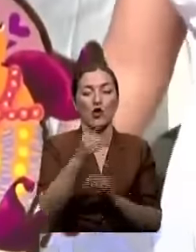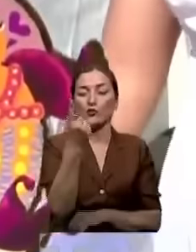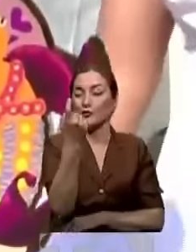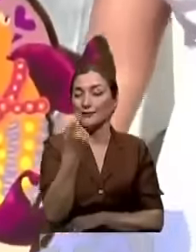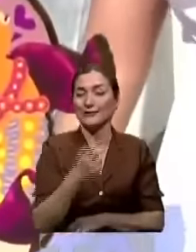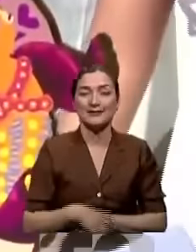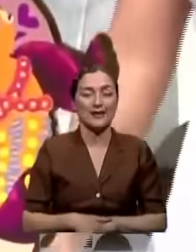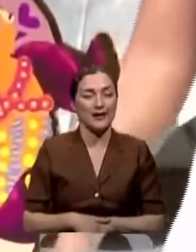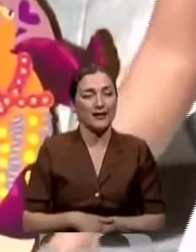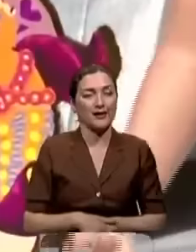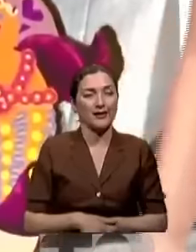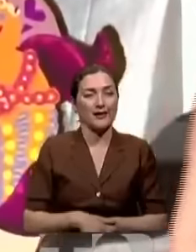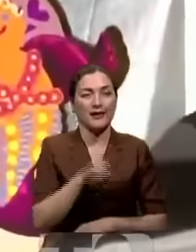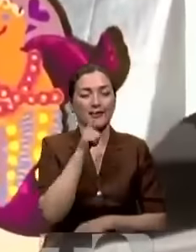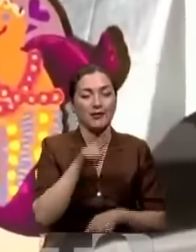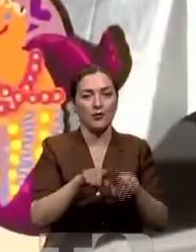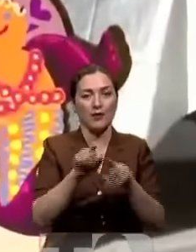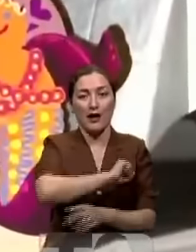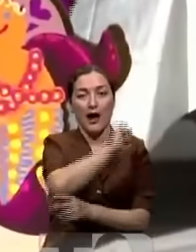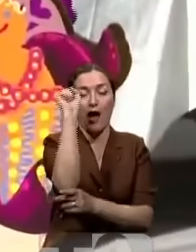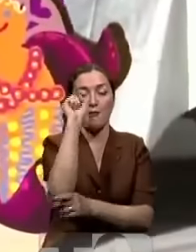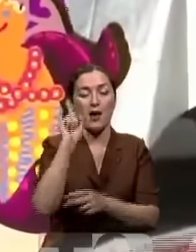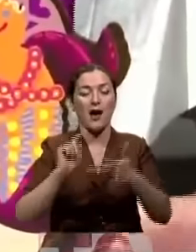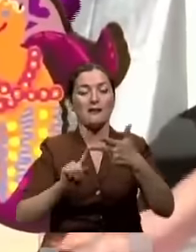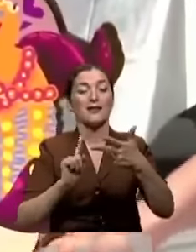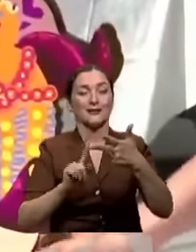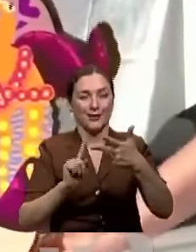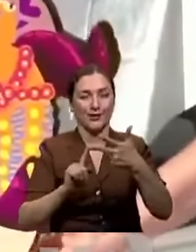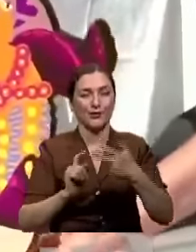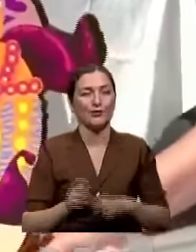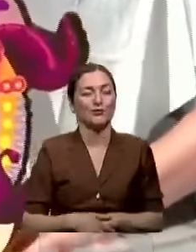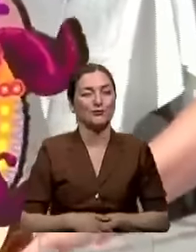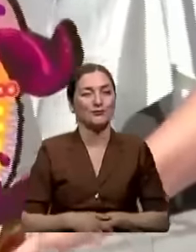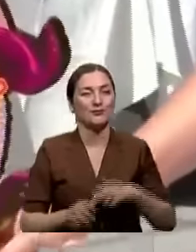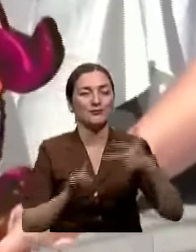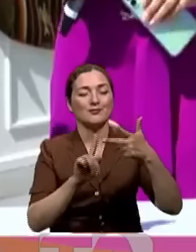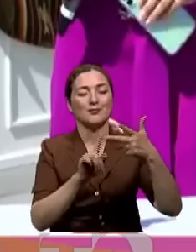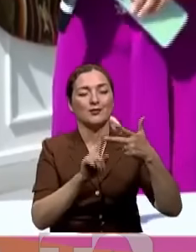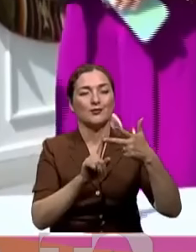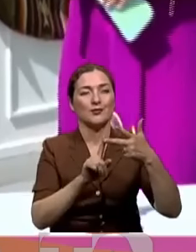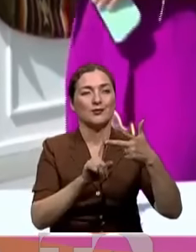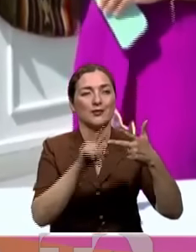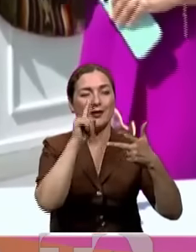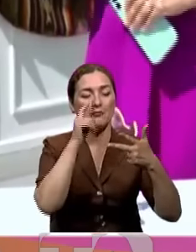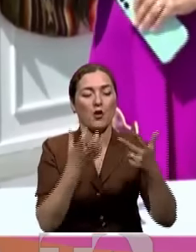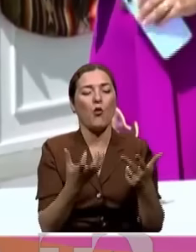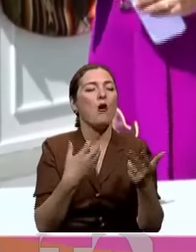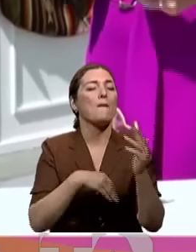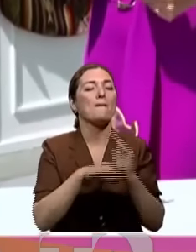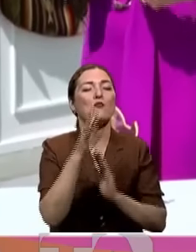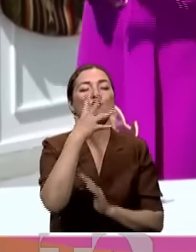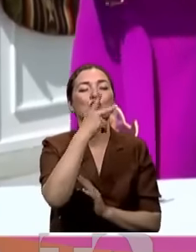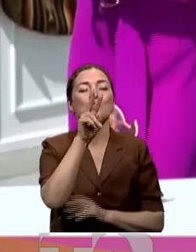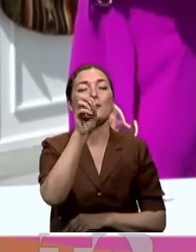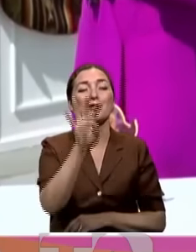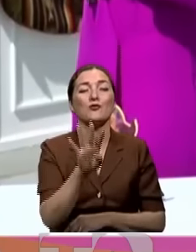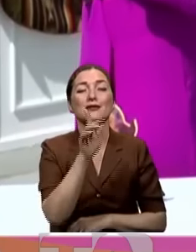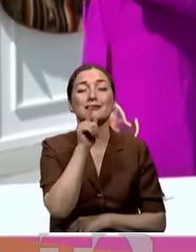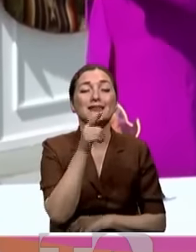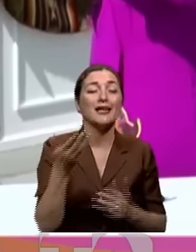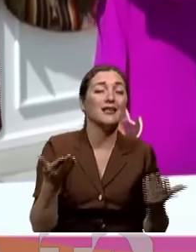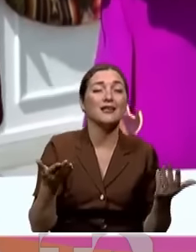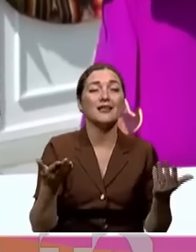a conocer ahora sí quién queda en tercer lugar, mi querido Alberto. Bueno, el tercer lugar de la guagua más linda 2024, ¿quién tiene el